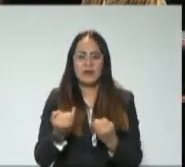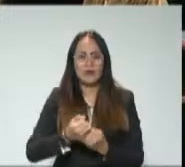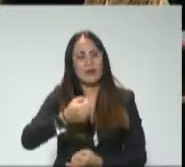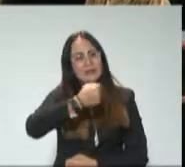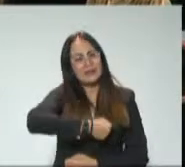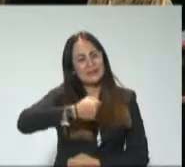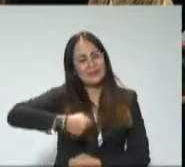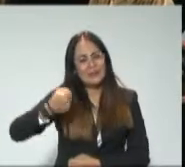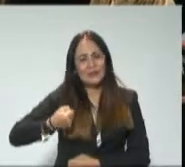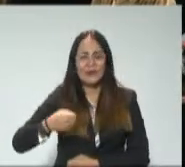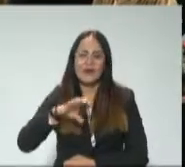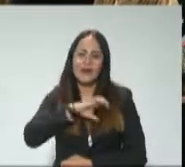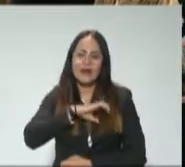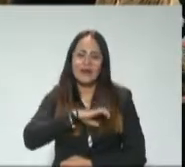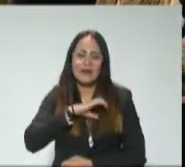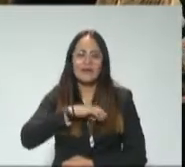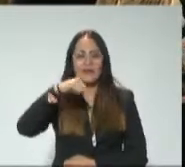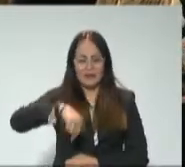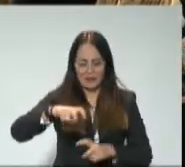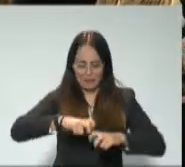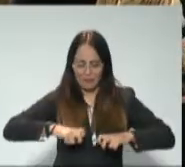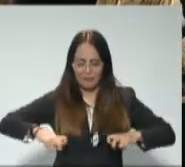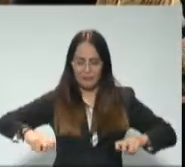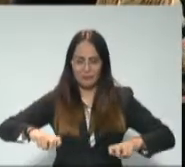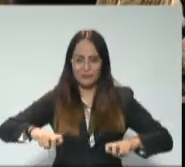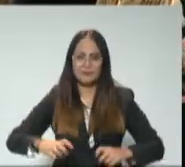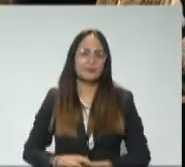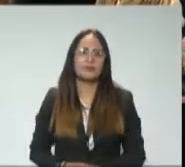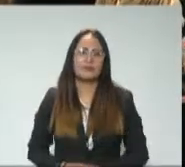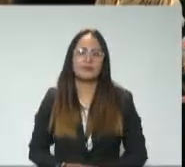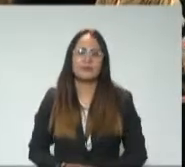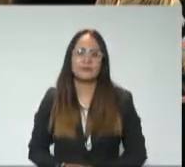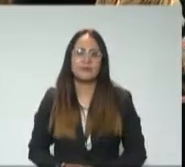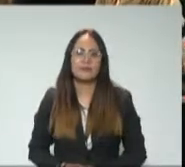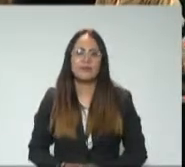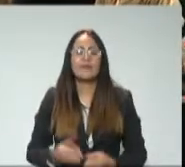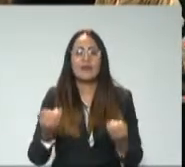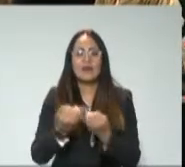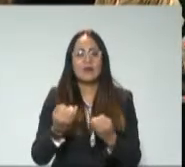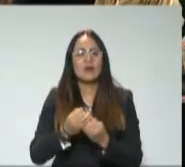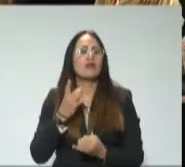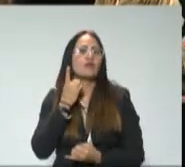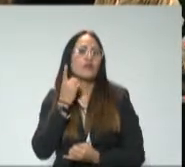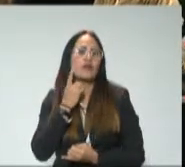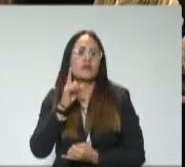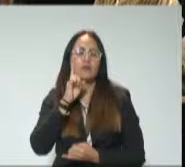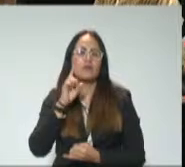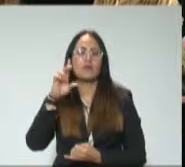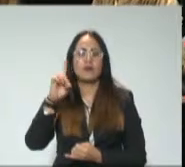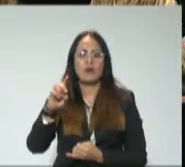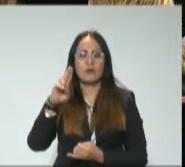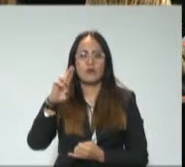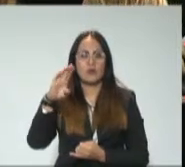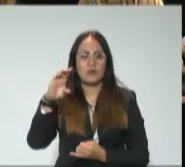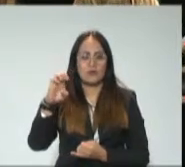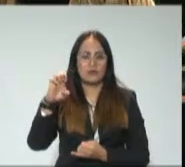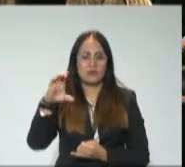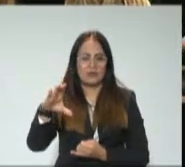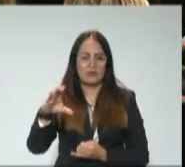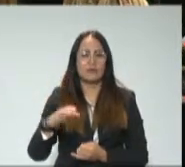quienes nos acompañan también en el presidium eh desde luego a la diputada Dulce María sauri